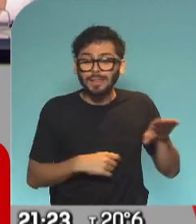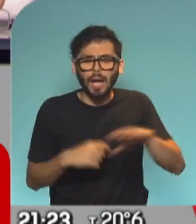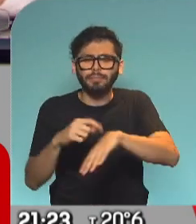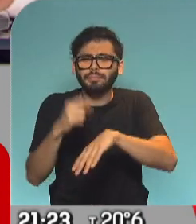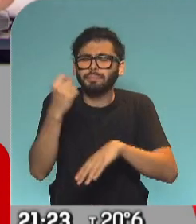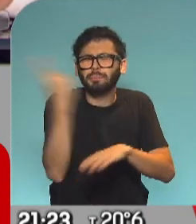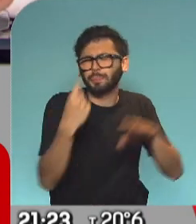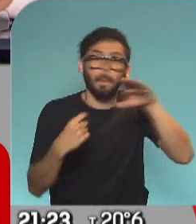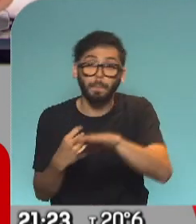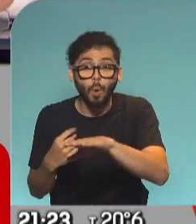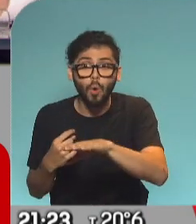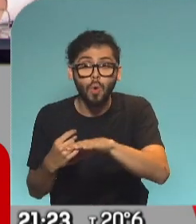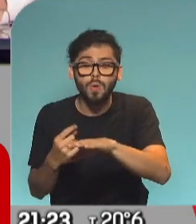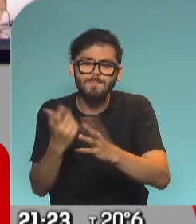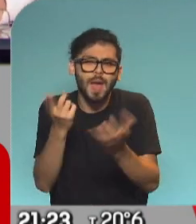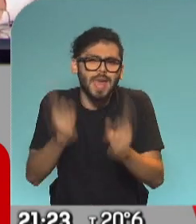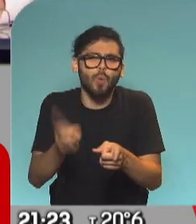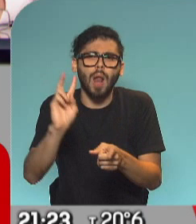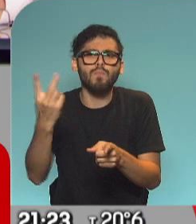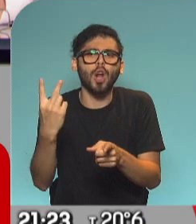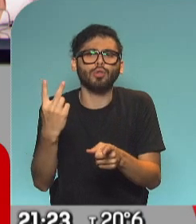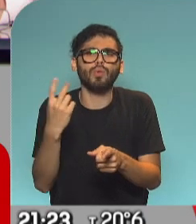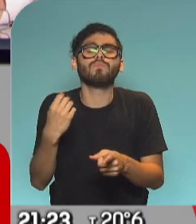decir, la muerte hubiera sido exactamente el mismo, porque cuando